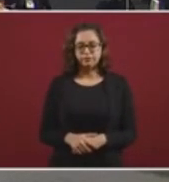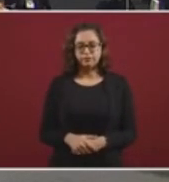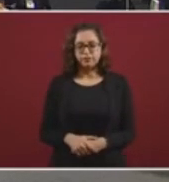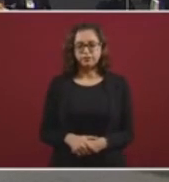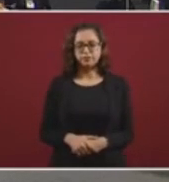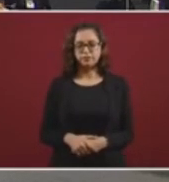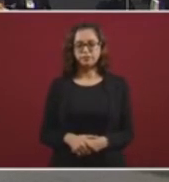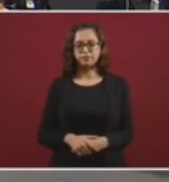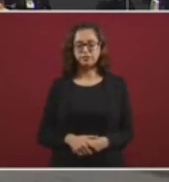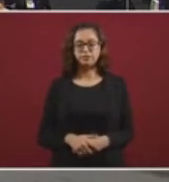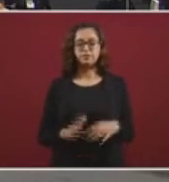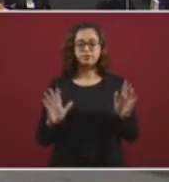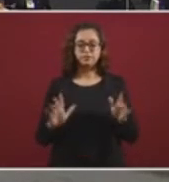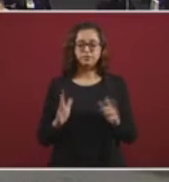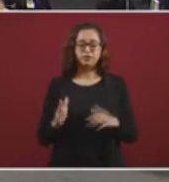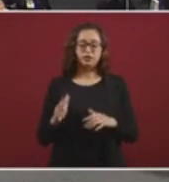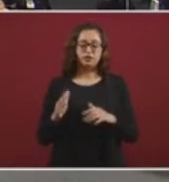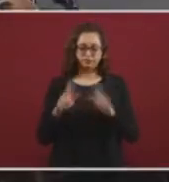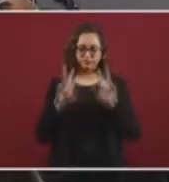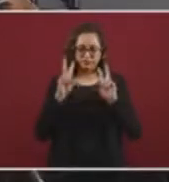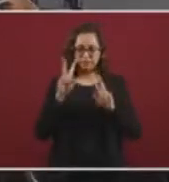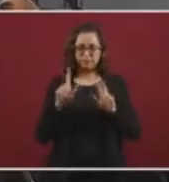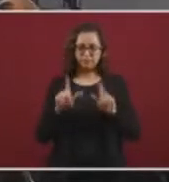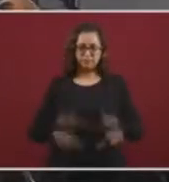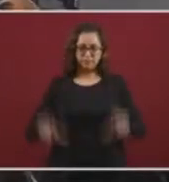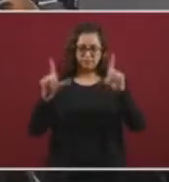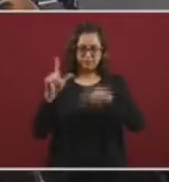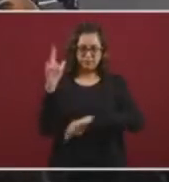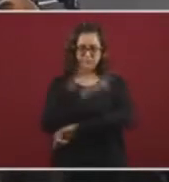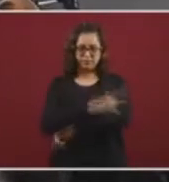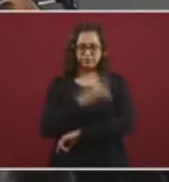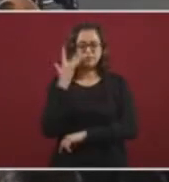en la construcción del aeropuerto de Santa Lucía.